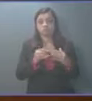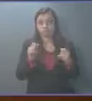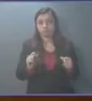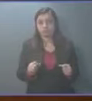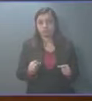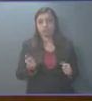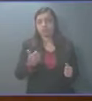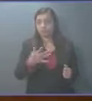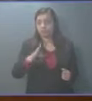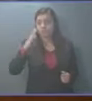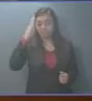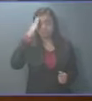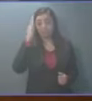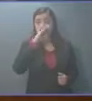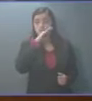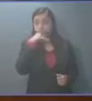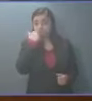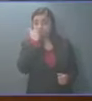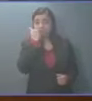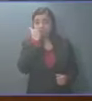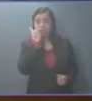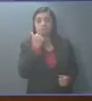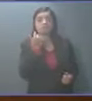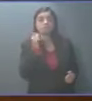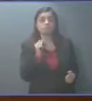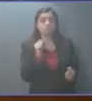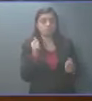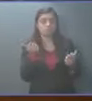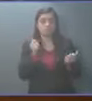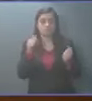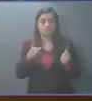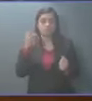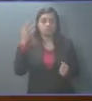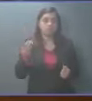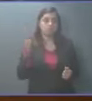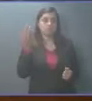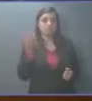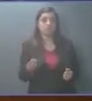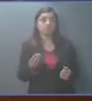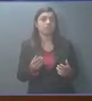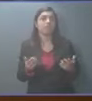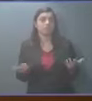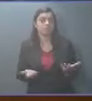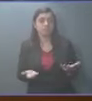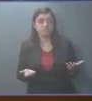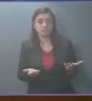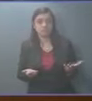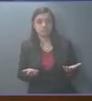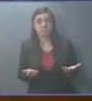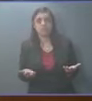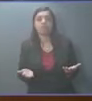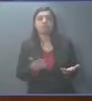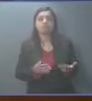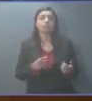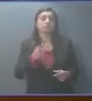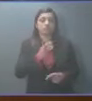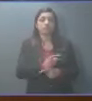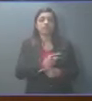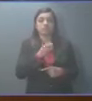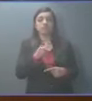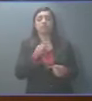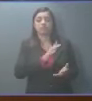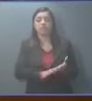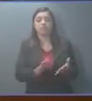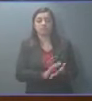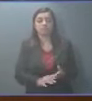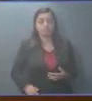patologías que ya se tienen, todas las enfermedades que se tienen en el día a día. Entonces, justamente en eso fue el